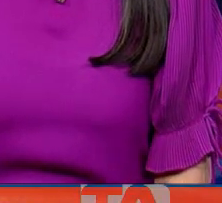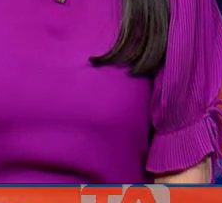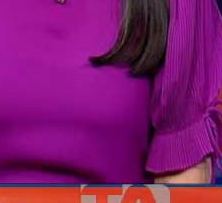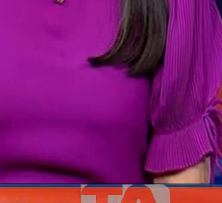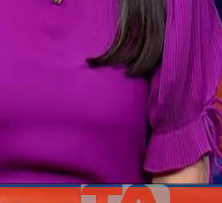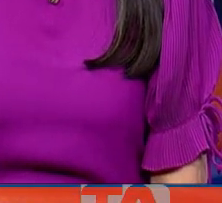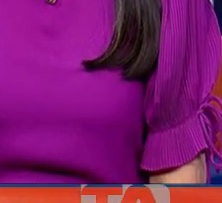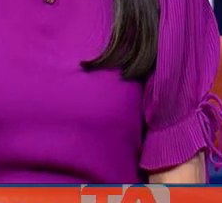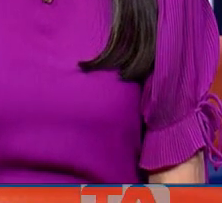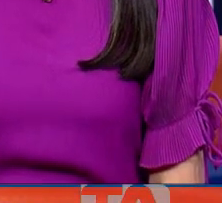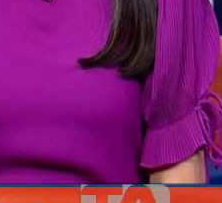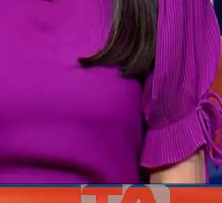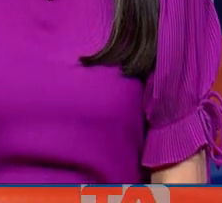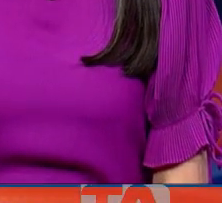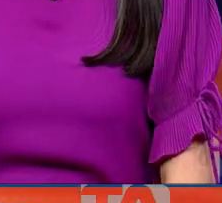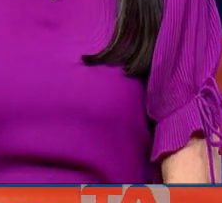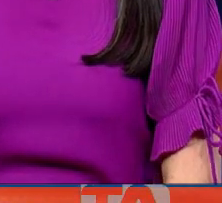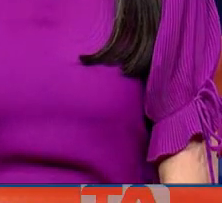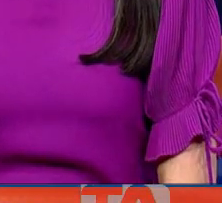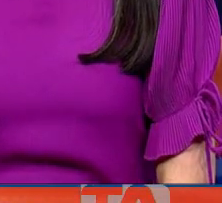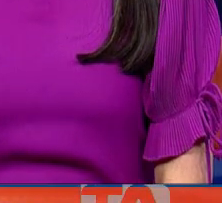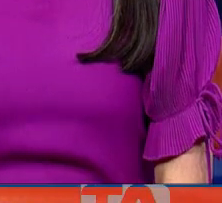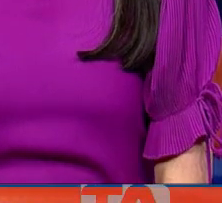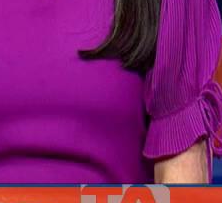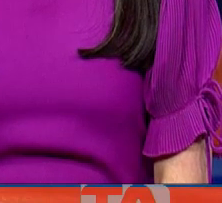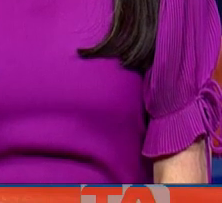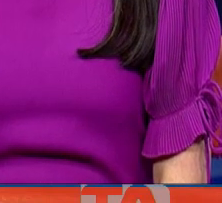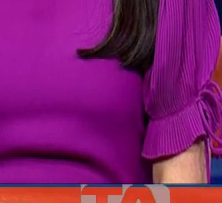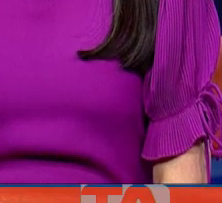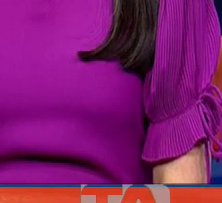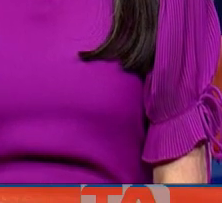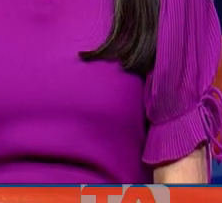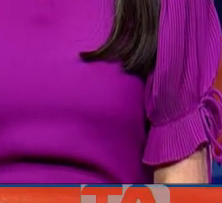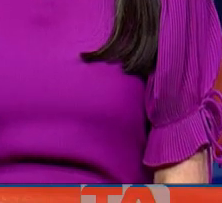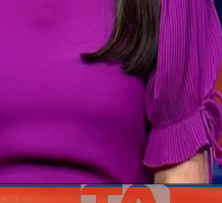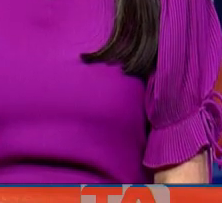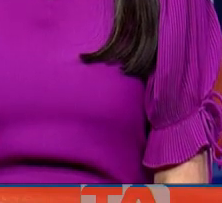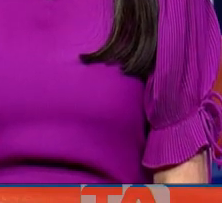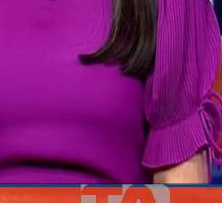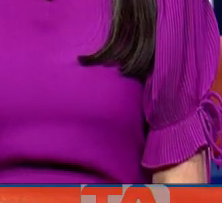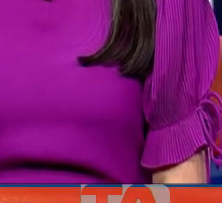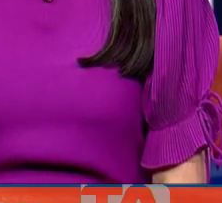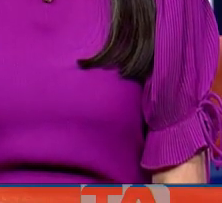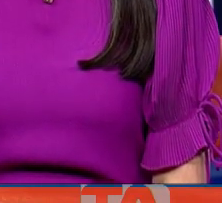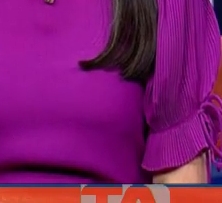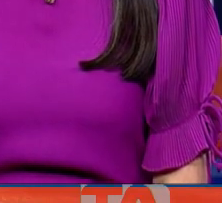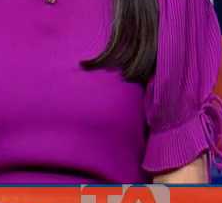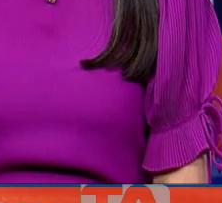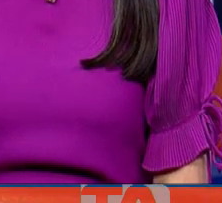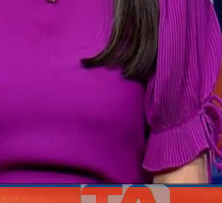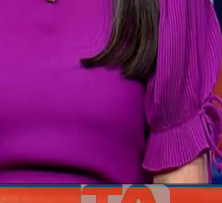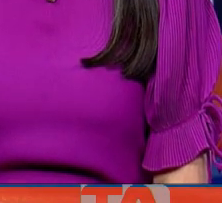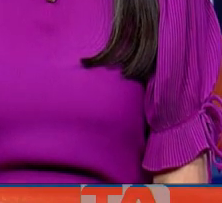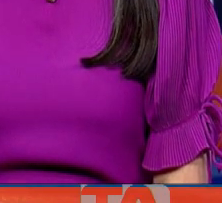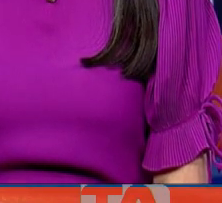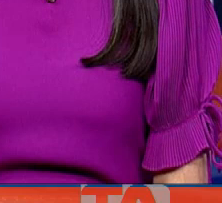Televidentes amigos, buenos días nuevamente, bienvenidos. Empezamos esta jornada informativa con mucho optimismo y mucha energía.